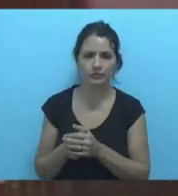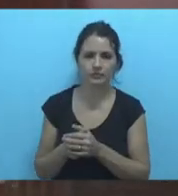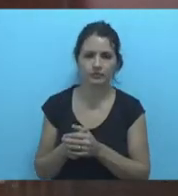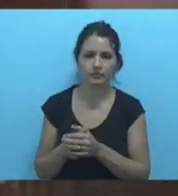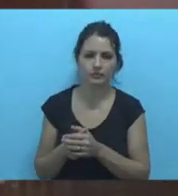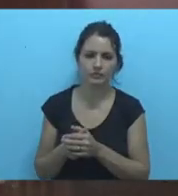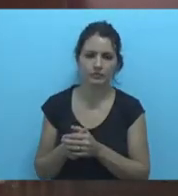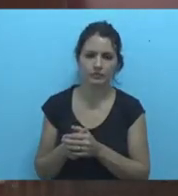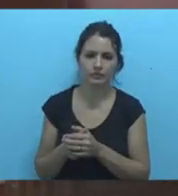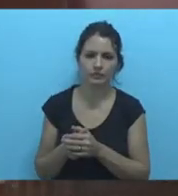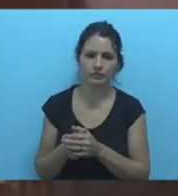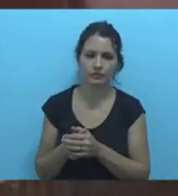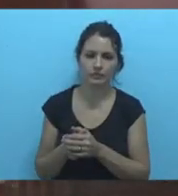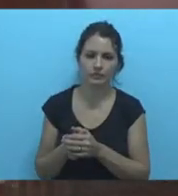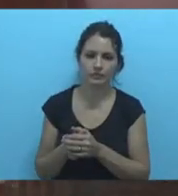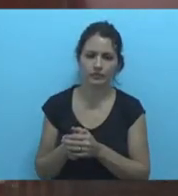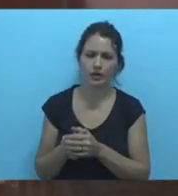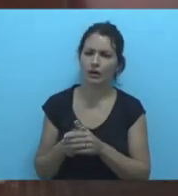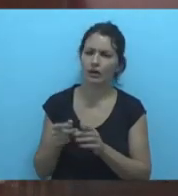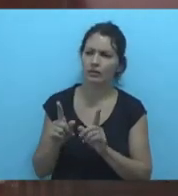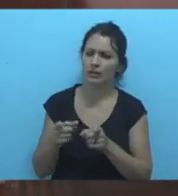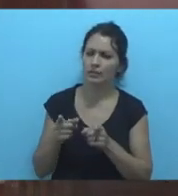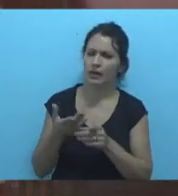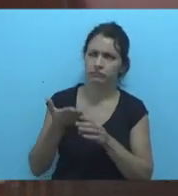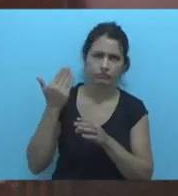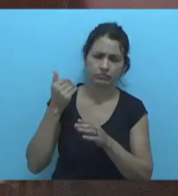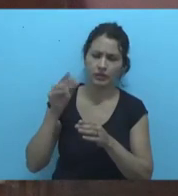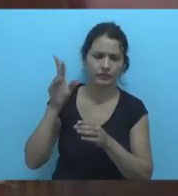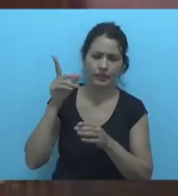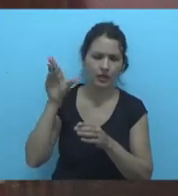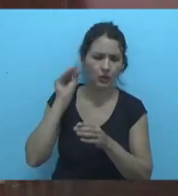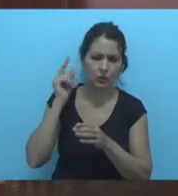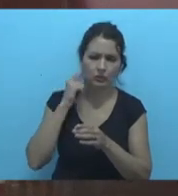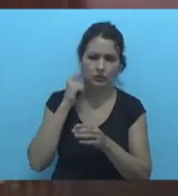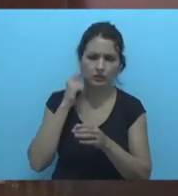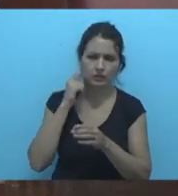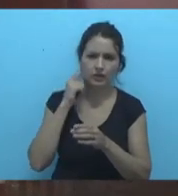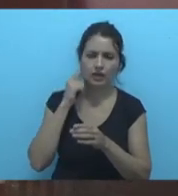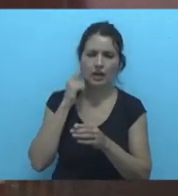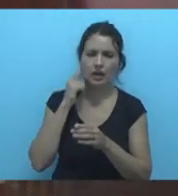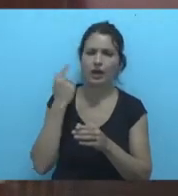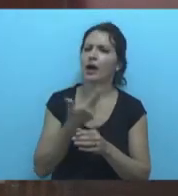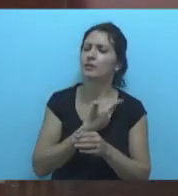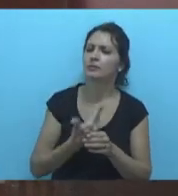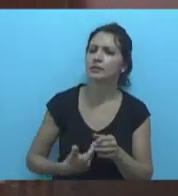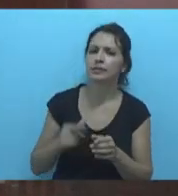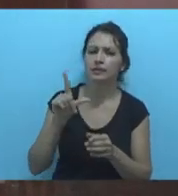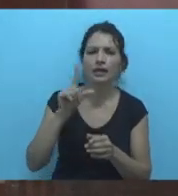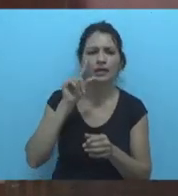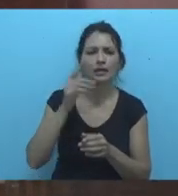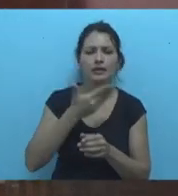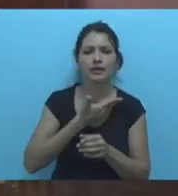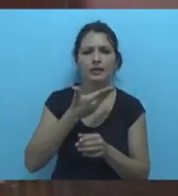en la realidad. Hace poco escuché a un dirigente que puntualmente es el presidente de esta Cámara hablar de que nuestro gobierno es un gobierno